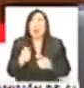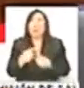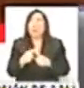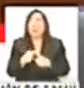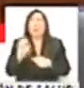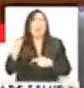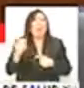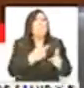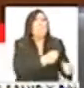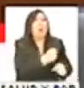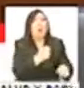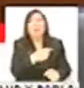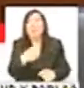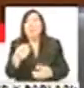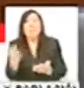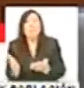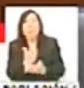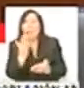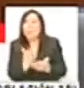diferentes regiones de nuestro país.